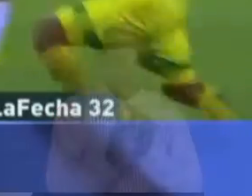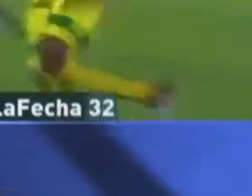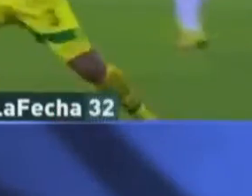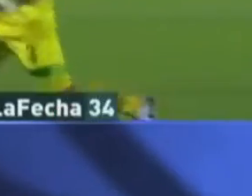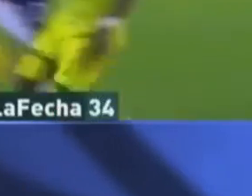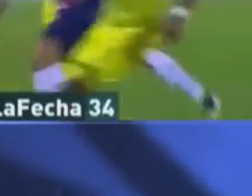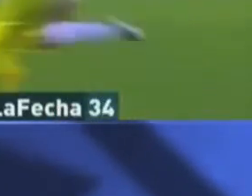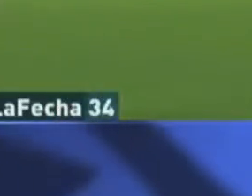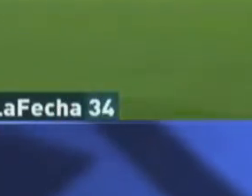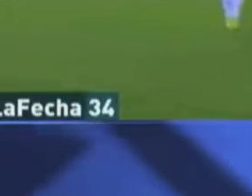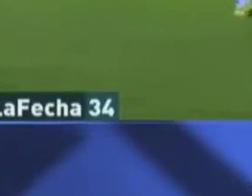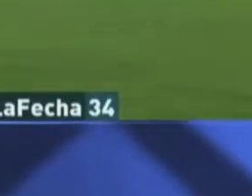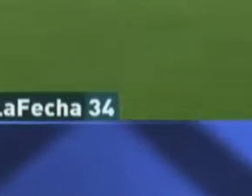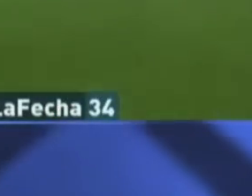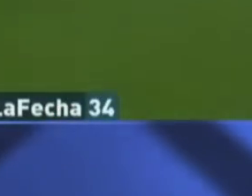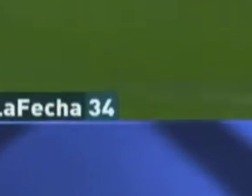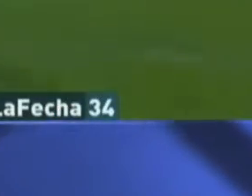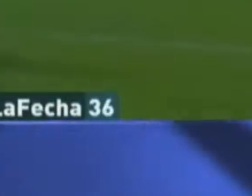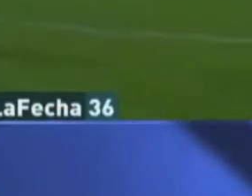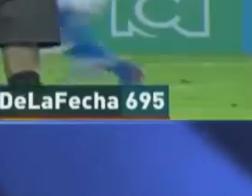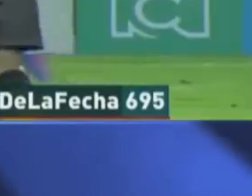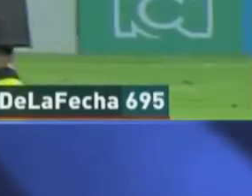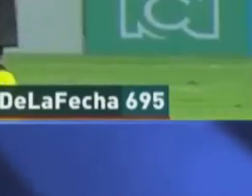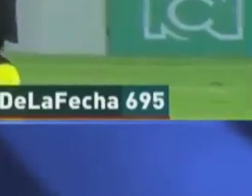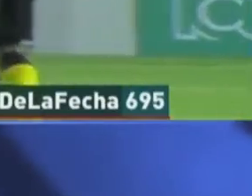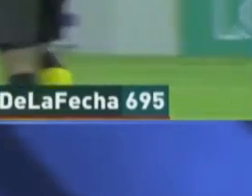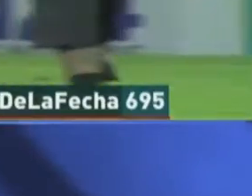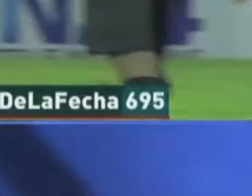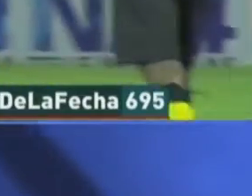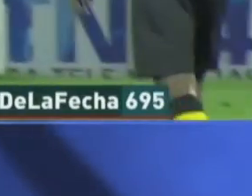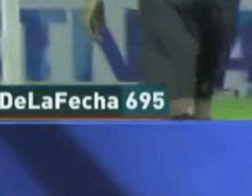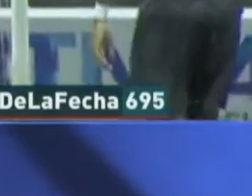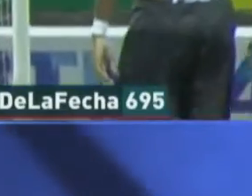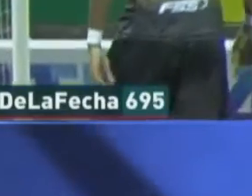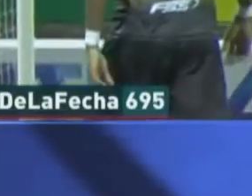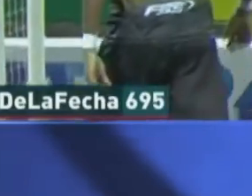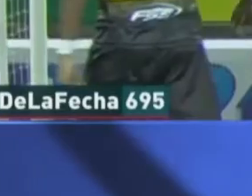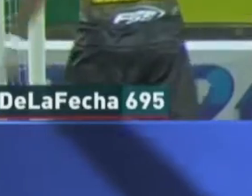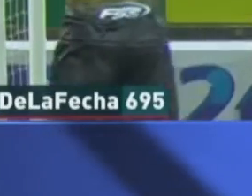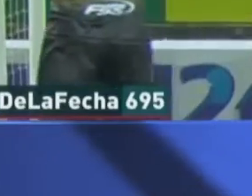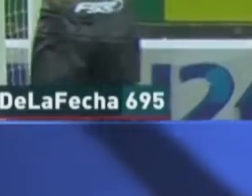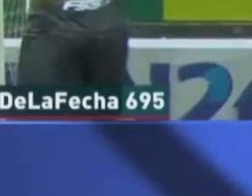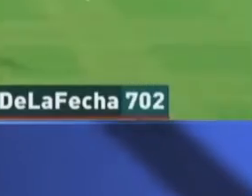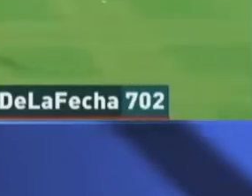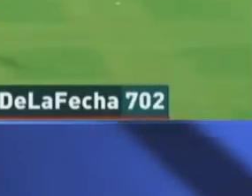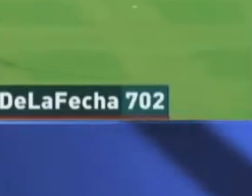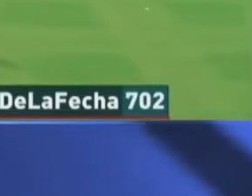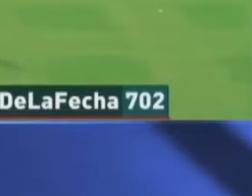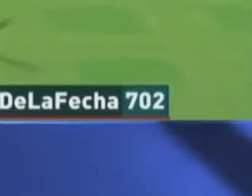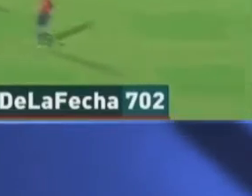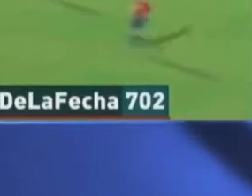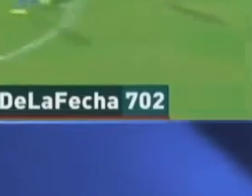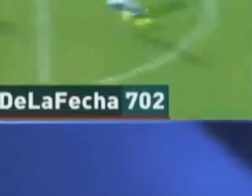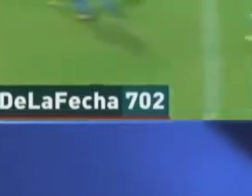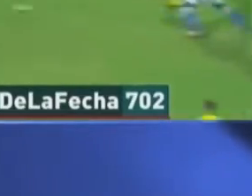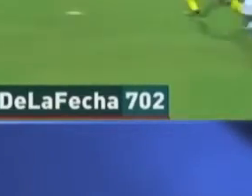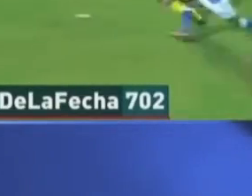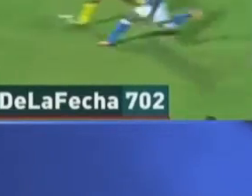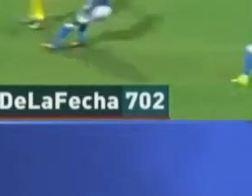tendremos detalles del calendario de la Liga Águila 2017 para su próxima fecha, en la que justamente Alianza Petrolera estará enfrentando